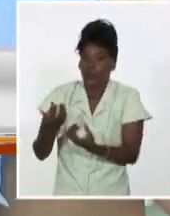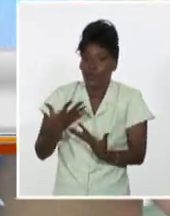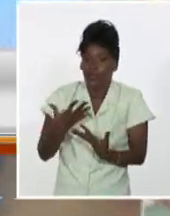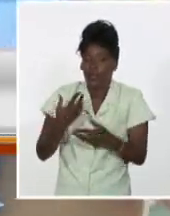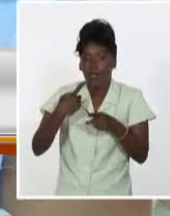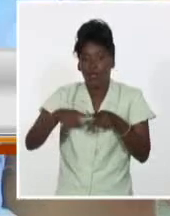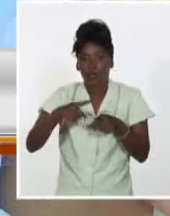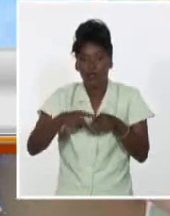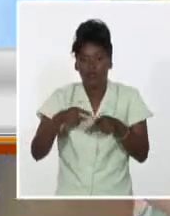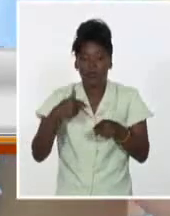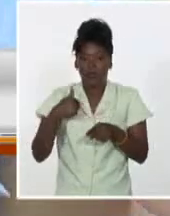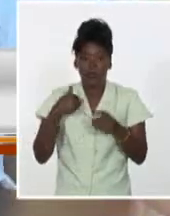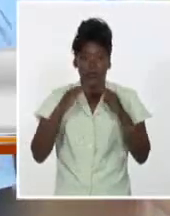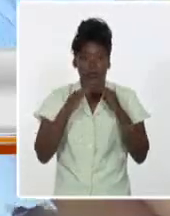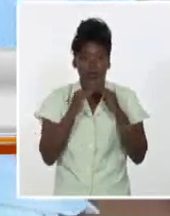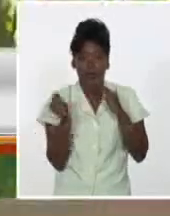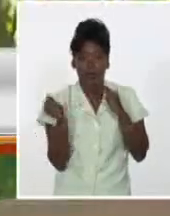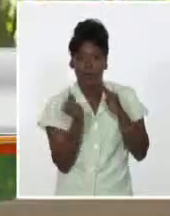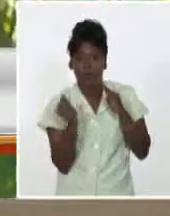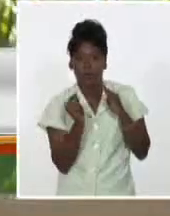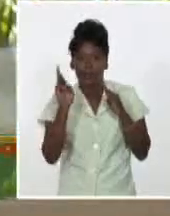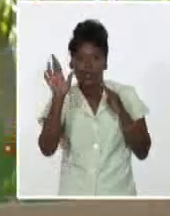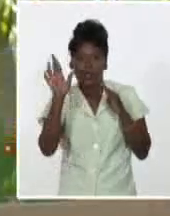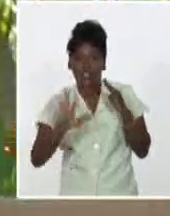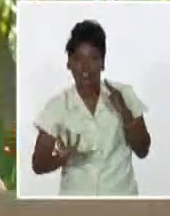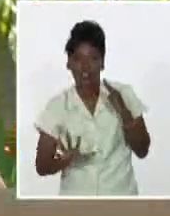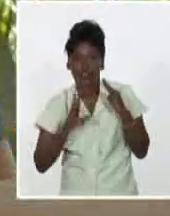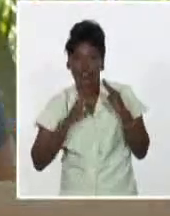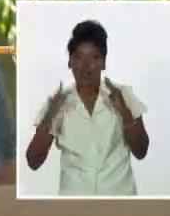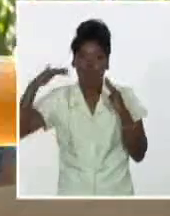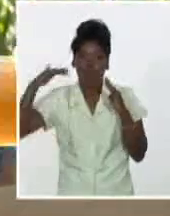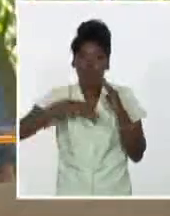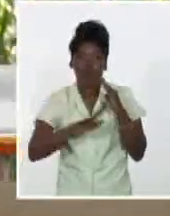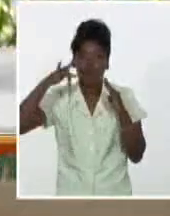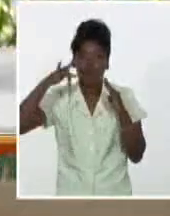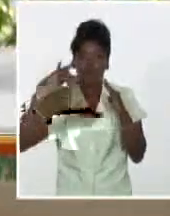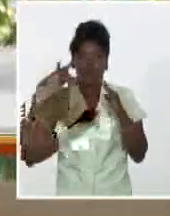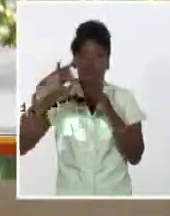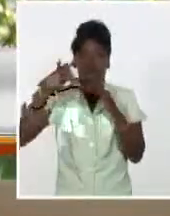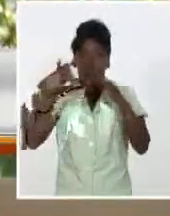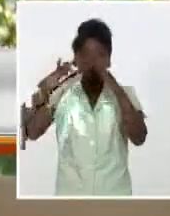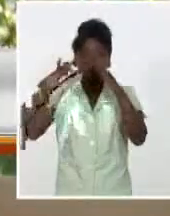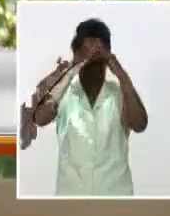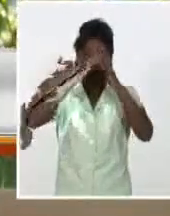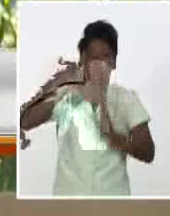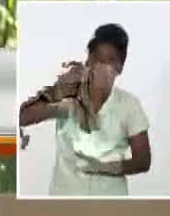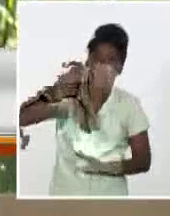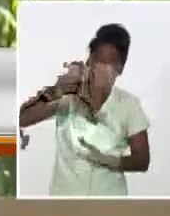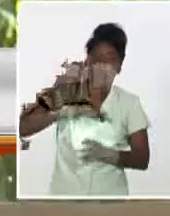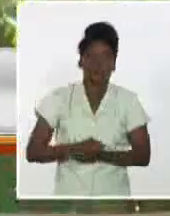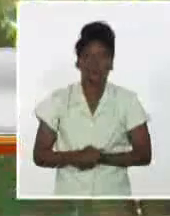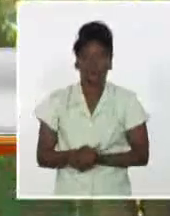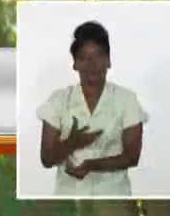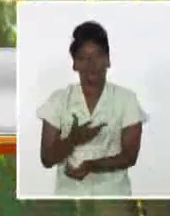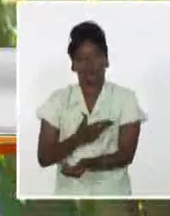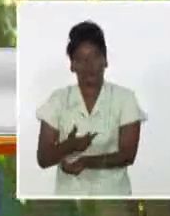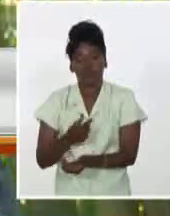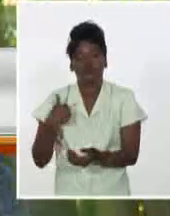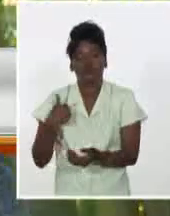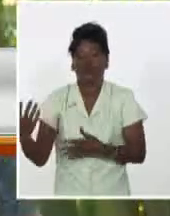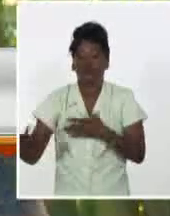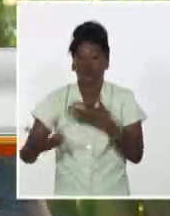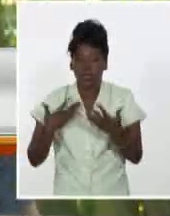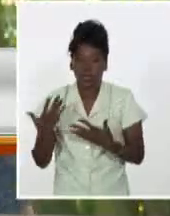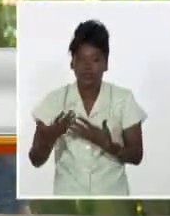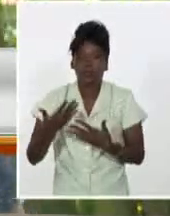del río. Y bueno, muchas gracias. Le doy muchas gracias por este donativo y orgullosa estoy de mi